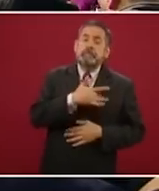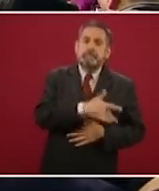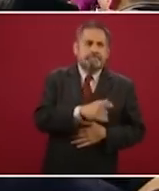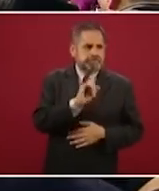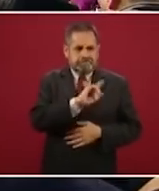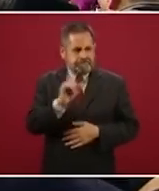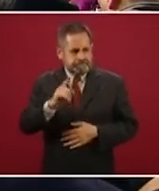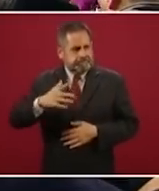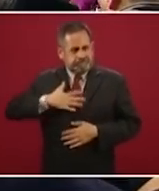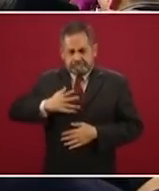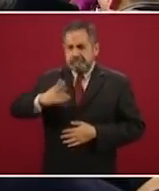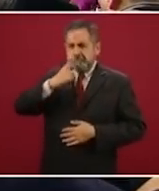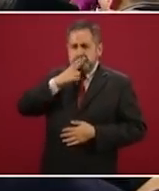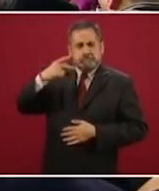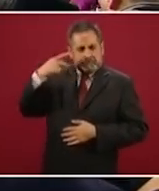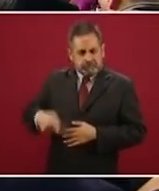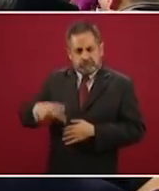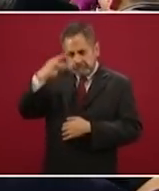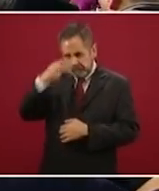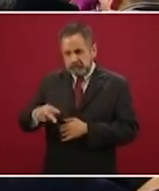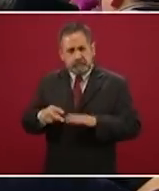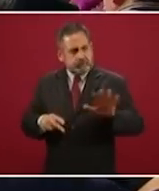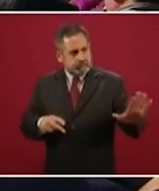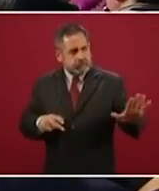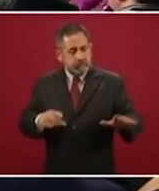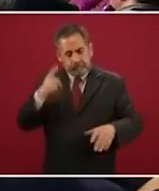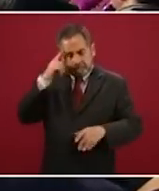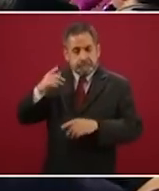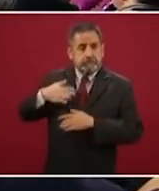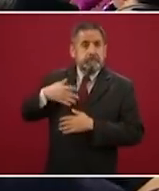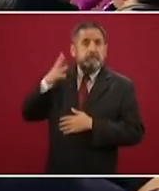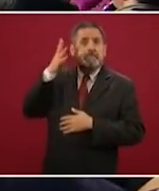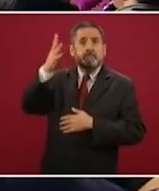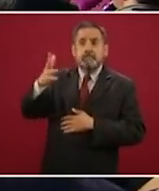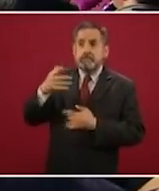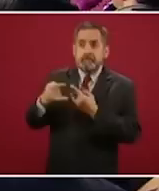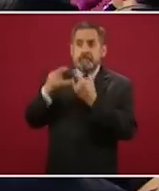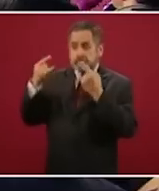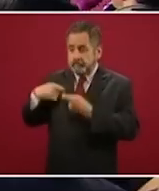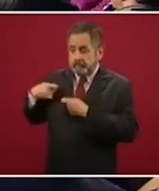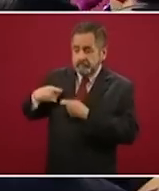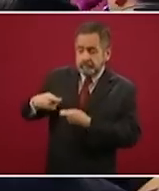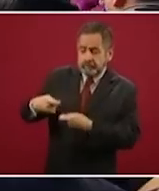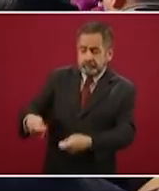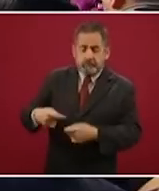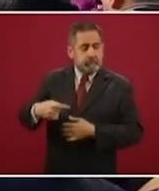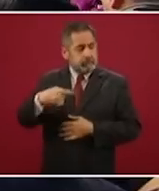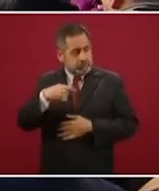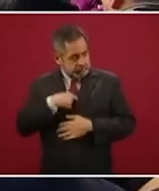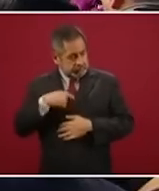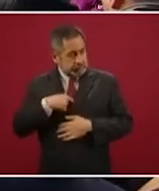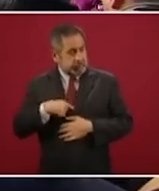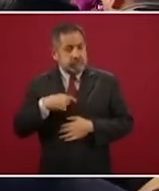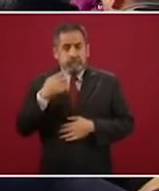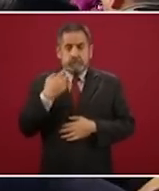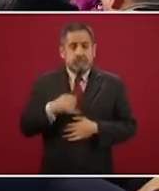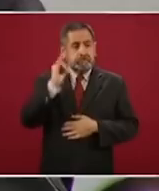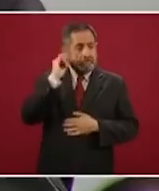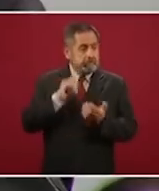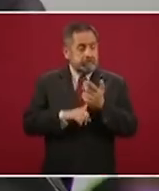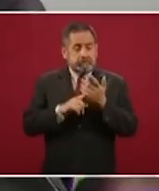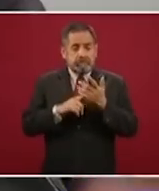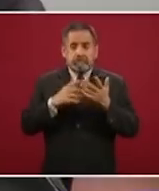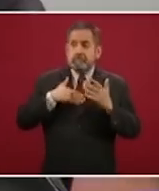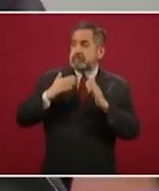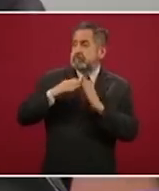otro que el justo deseo de que mi memoria no pase a mis nietos con la fea nota de haber yo sido una atronada que